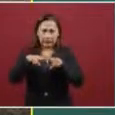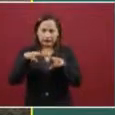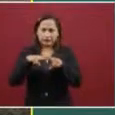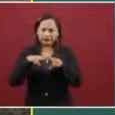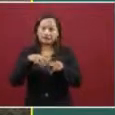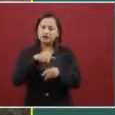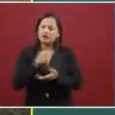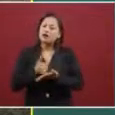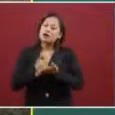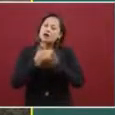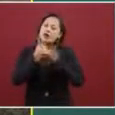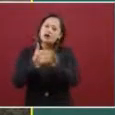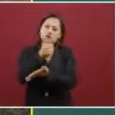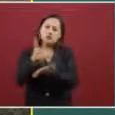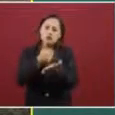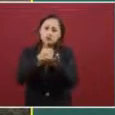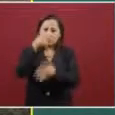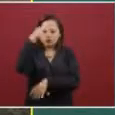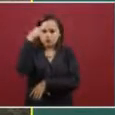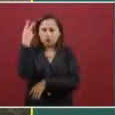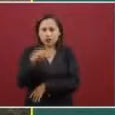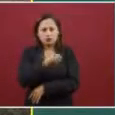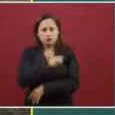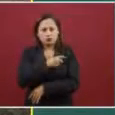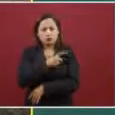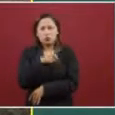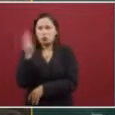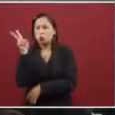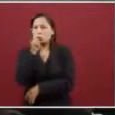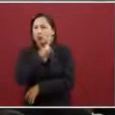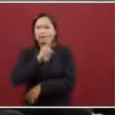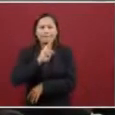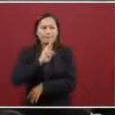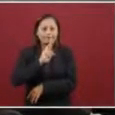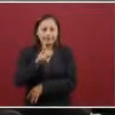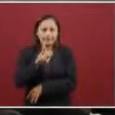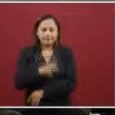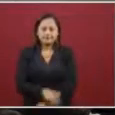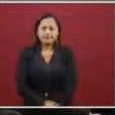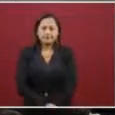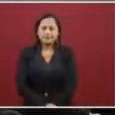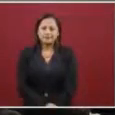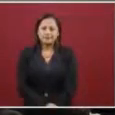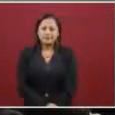para la ciudad de mexico la siguiente por favor